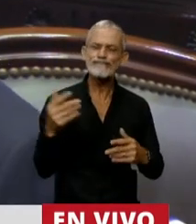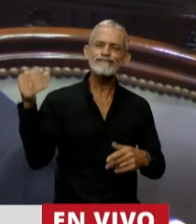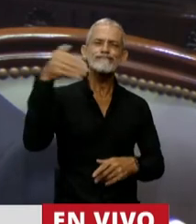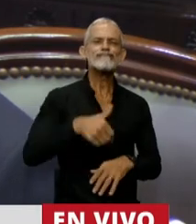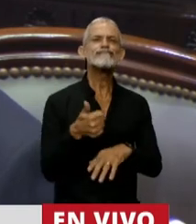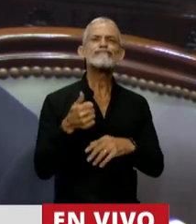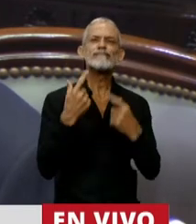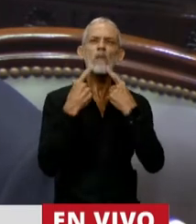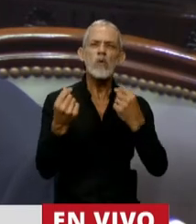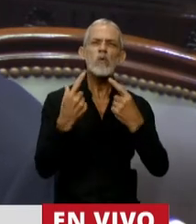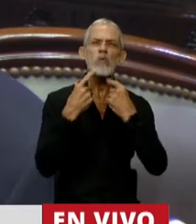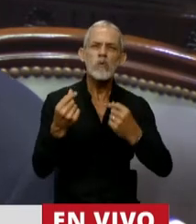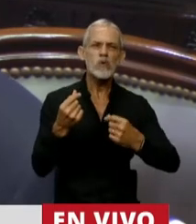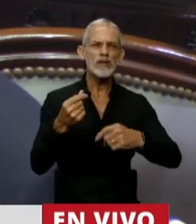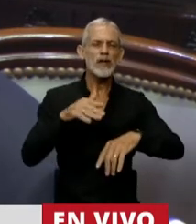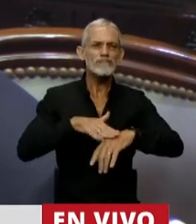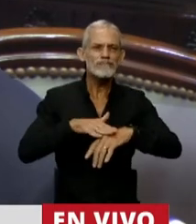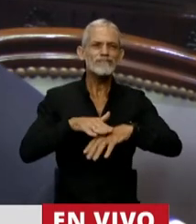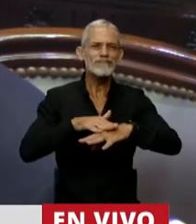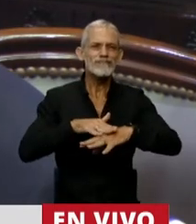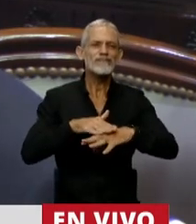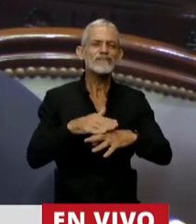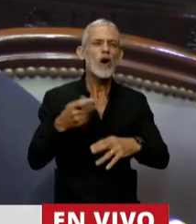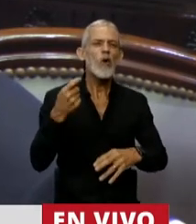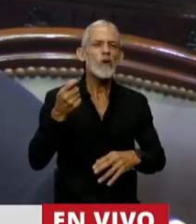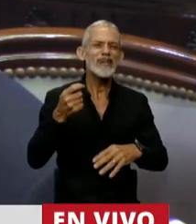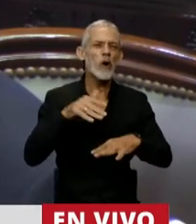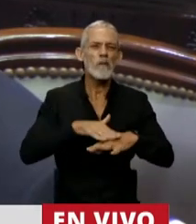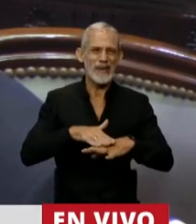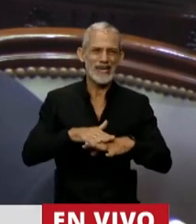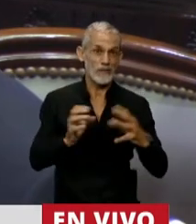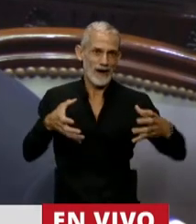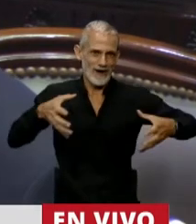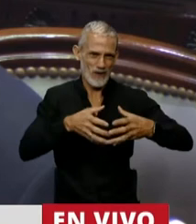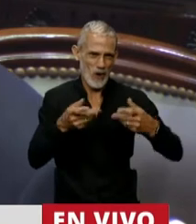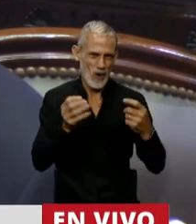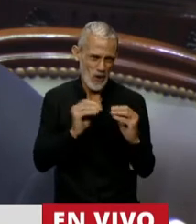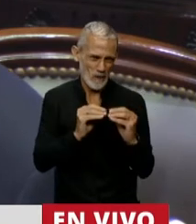por una jubilación mínima con sus compañeros y compañeras en aquellos años